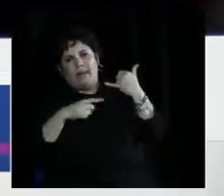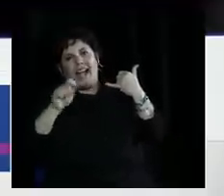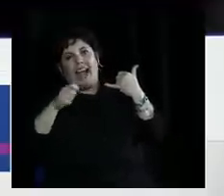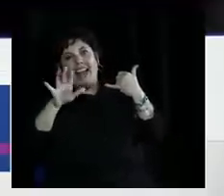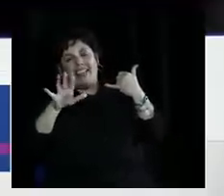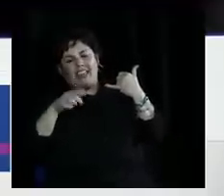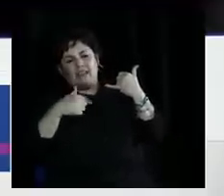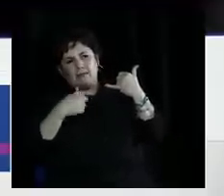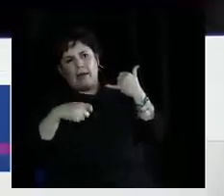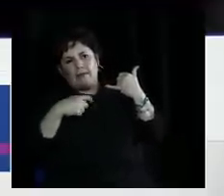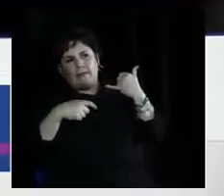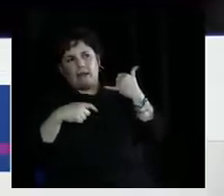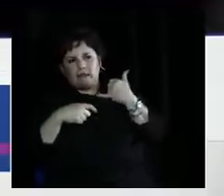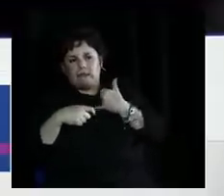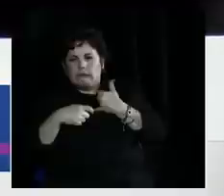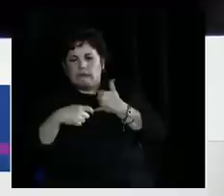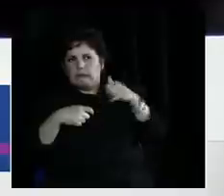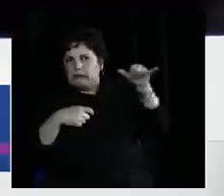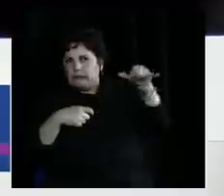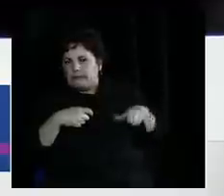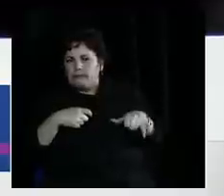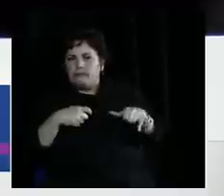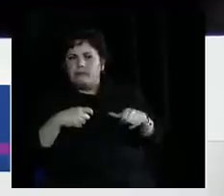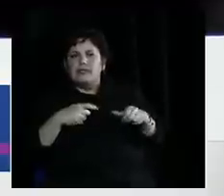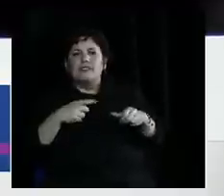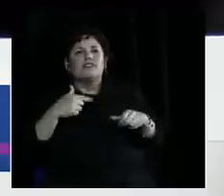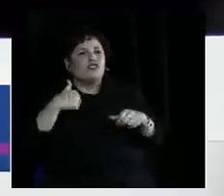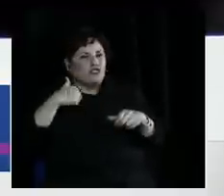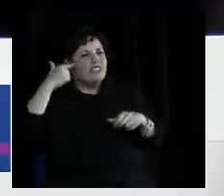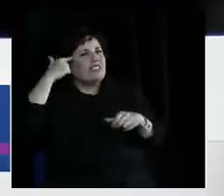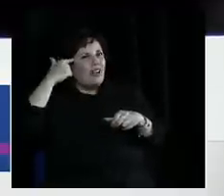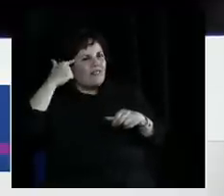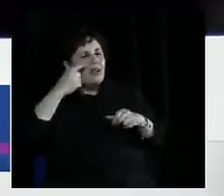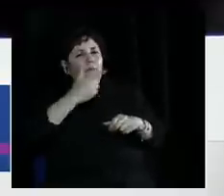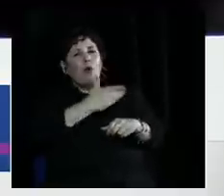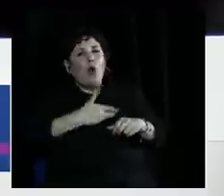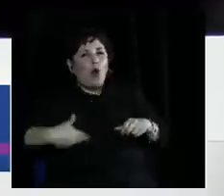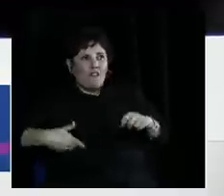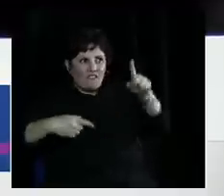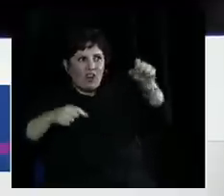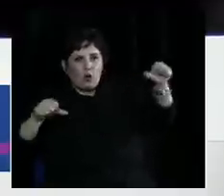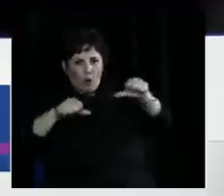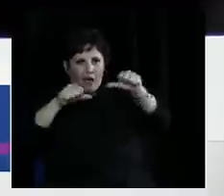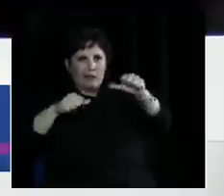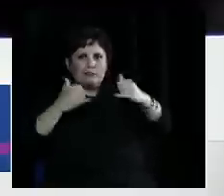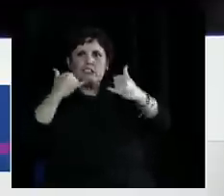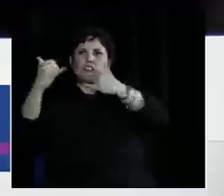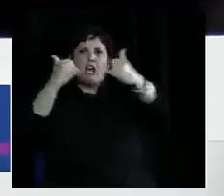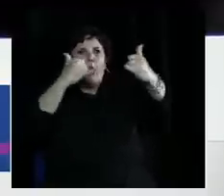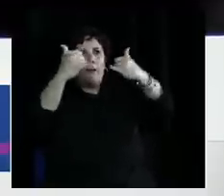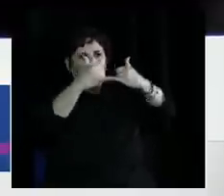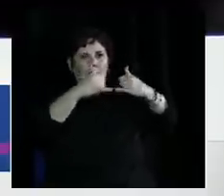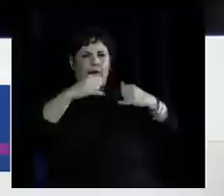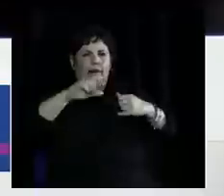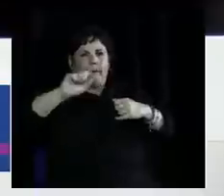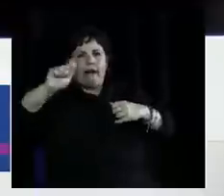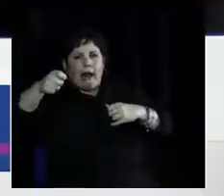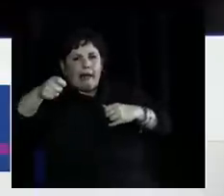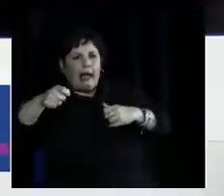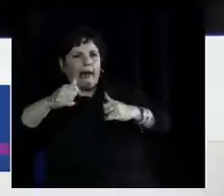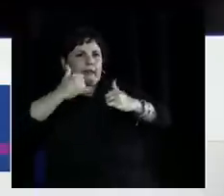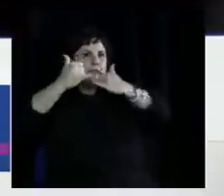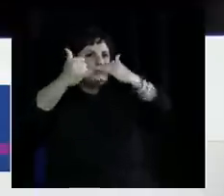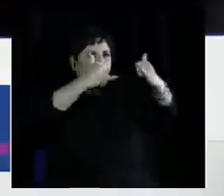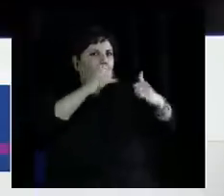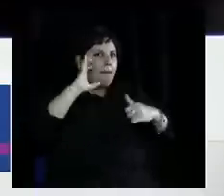Nosotros ya habíamos tenido información de ese tenor respecto a otros medios también. Por eso mencionaba yo lo